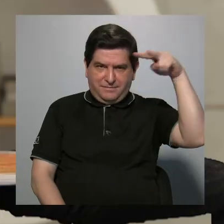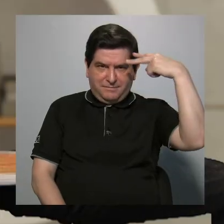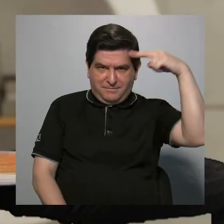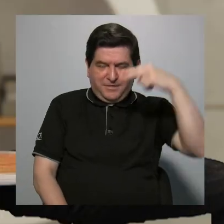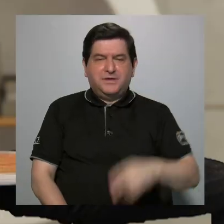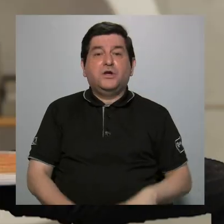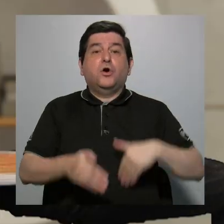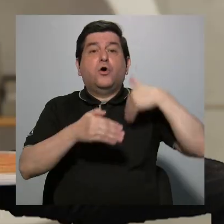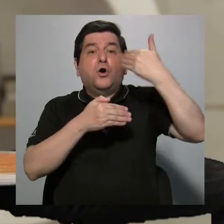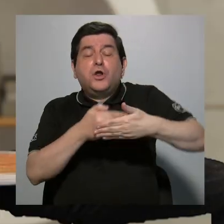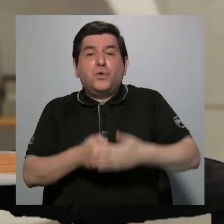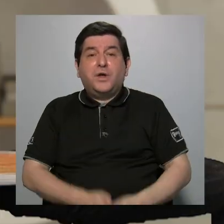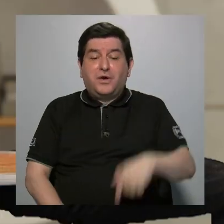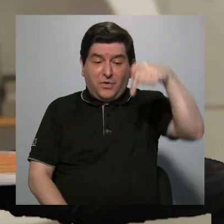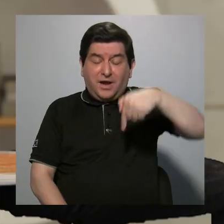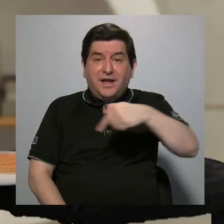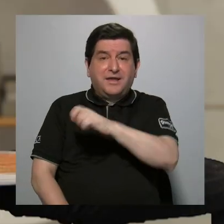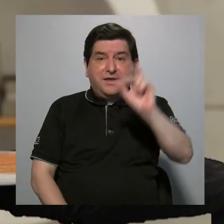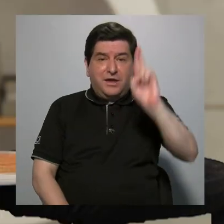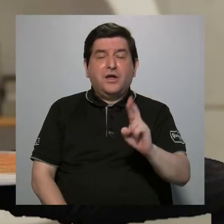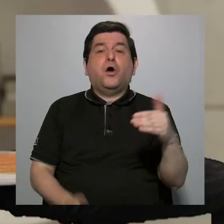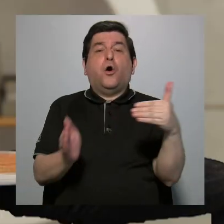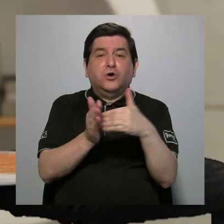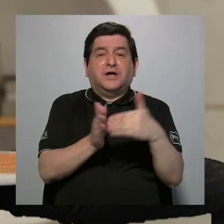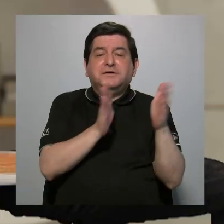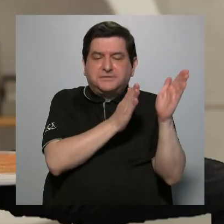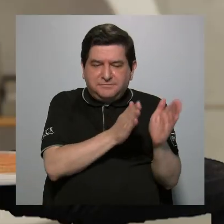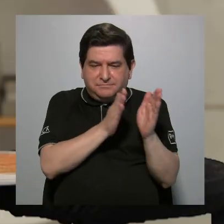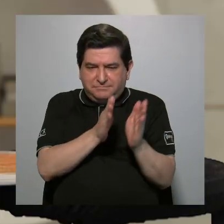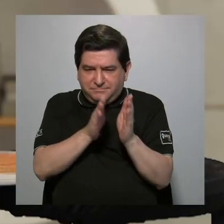México y después formarme aquí en Costa Rica de nuevo